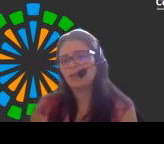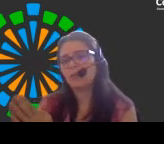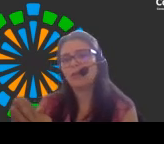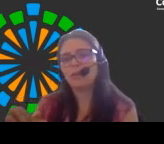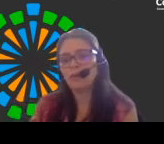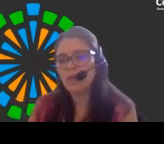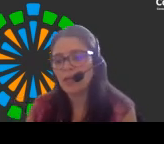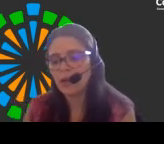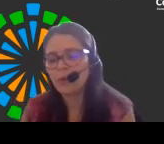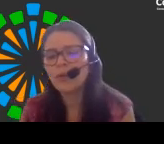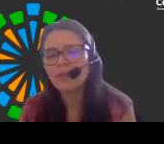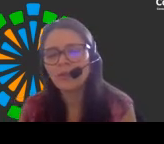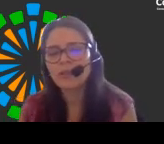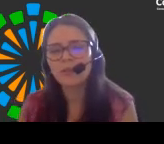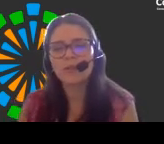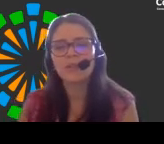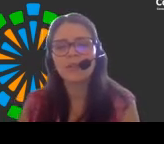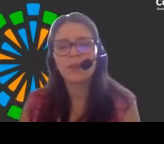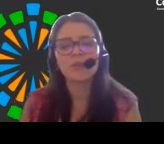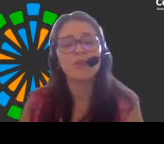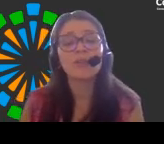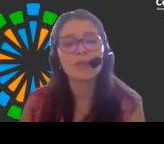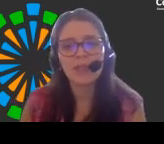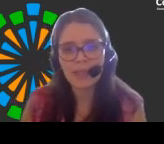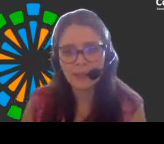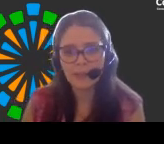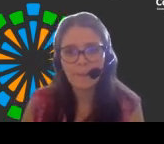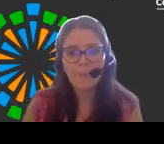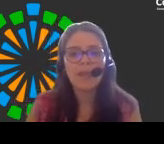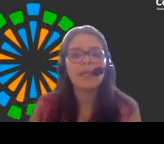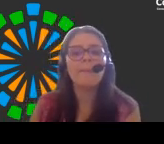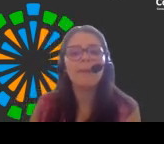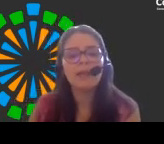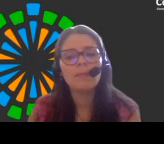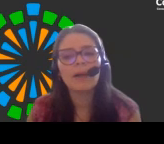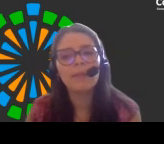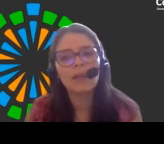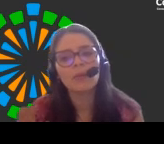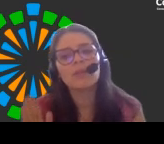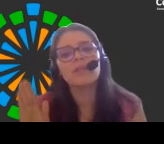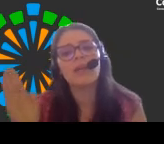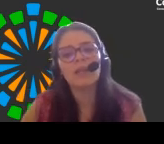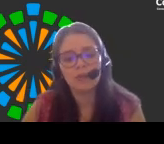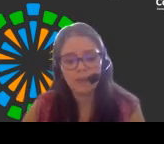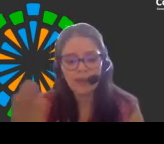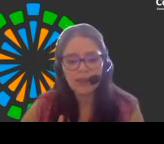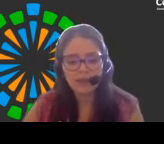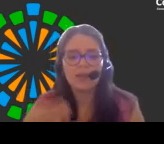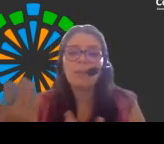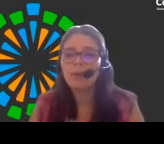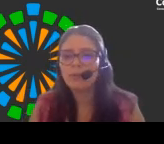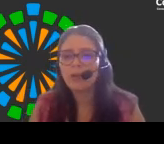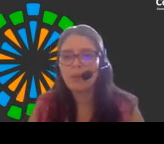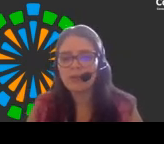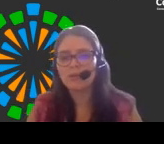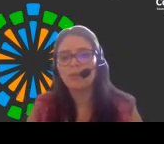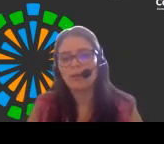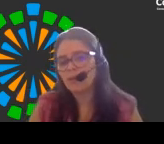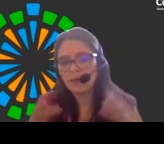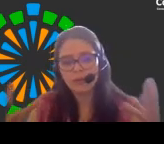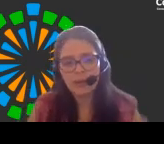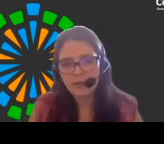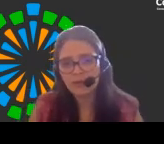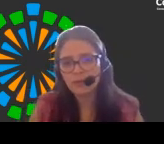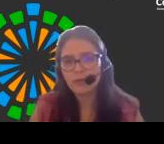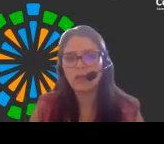sinerúes se trató de incluir en algunas otras cosas cuestiones sociales y el país va caminando hacia eso se llama pregunta de